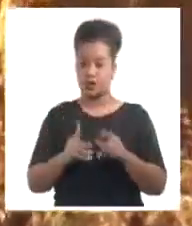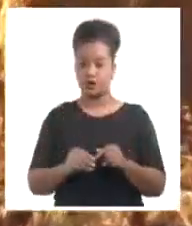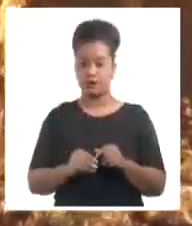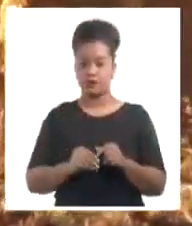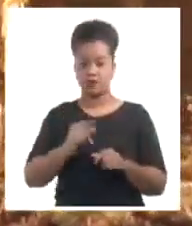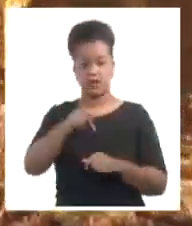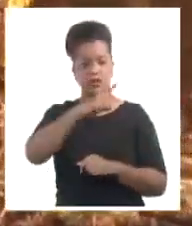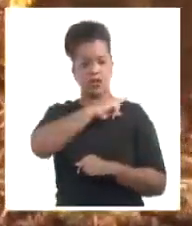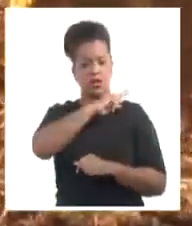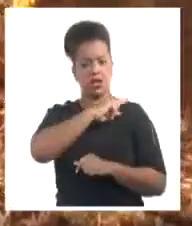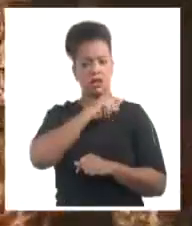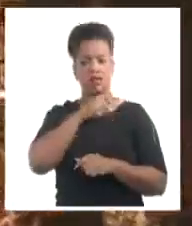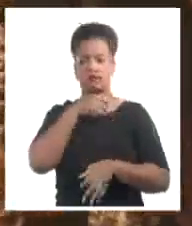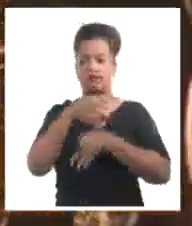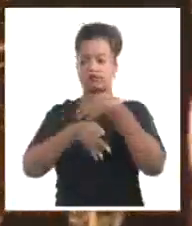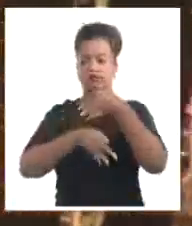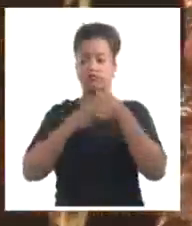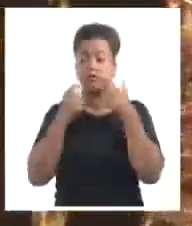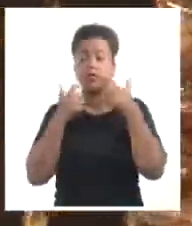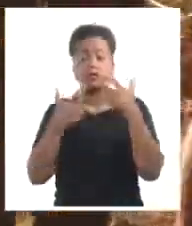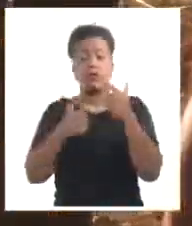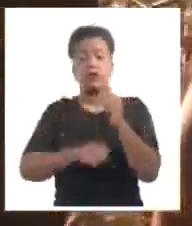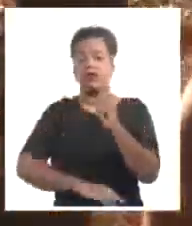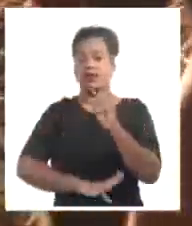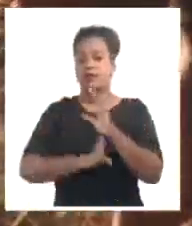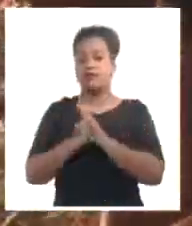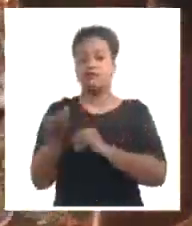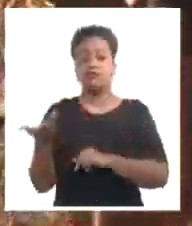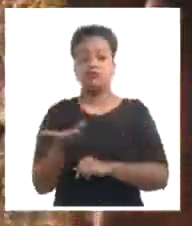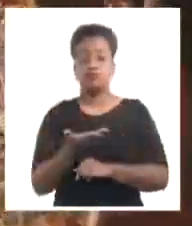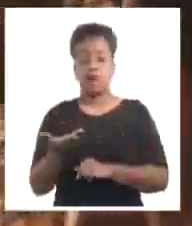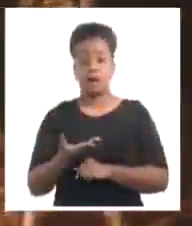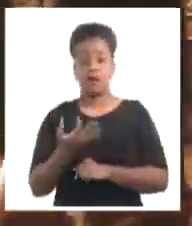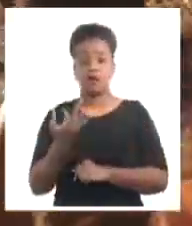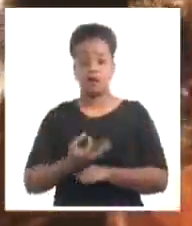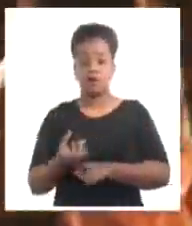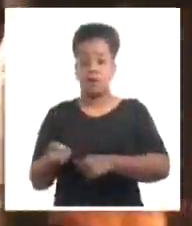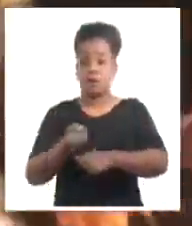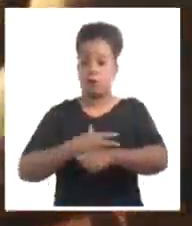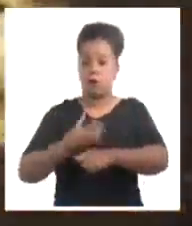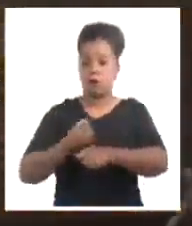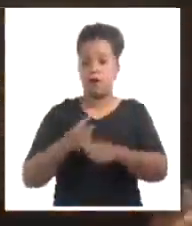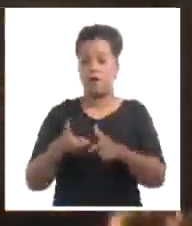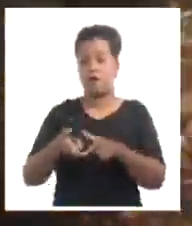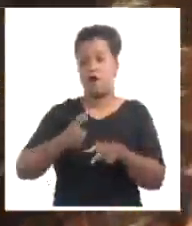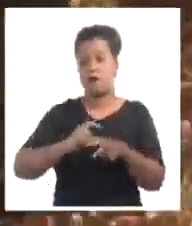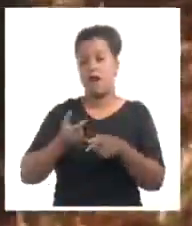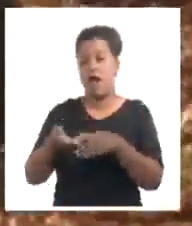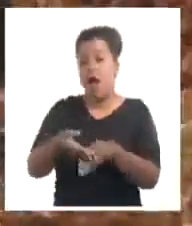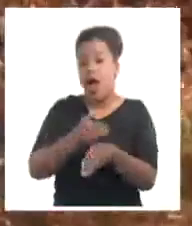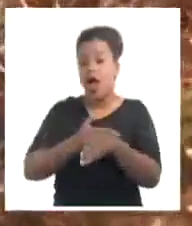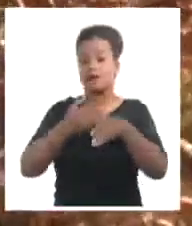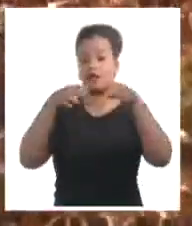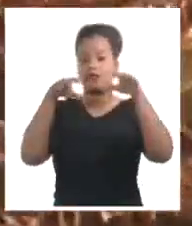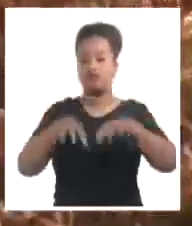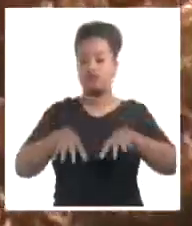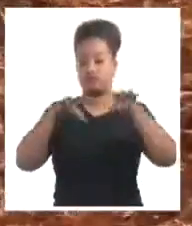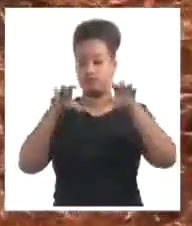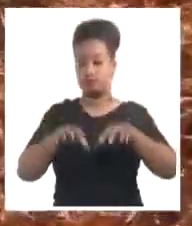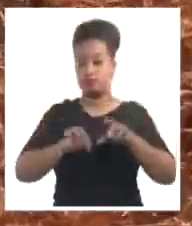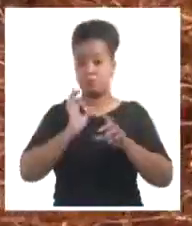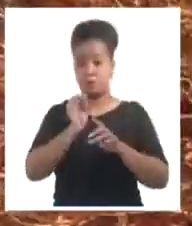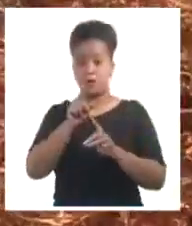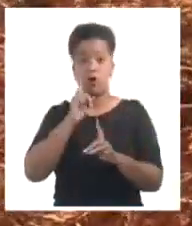directivos, se hace vital avanzar de manera acelerada en la cosecha antes de que lleguen las lluvias. En ese